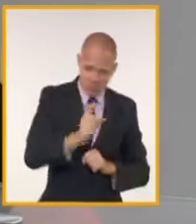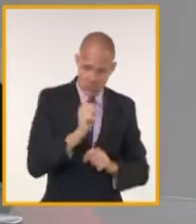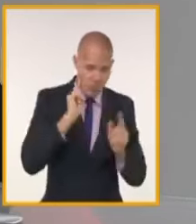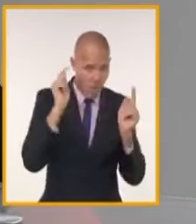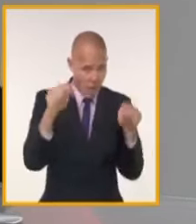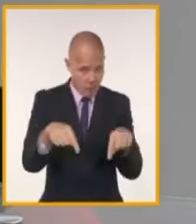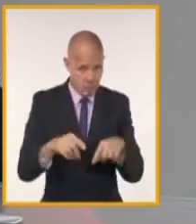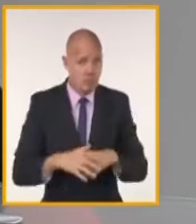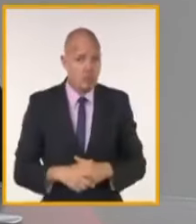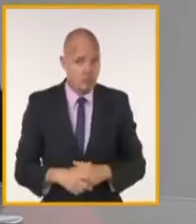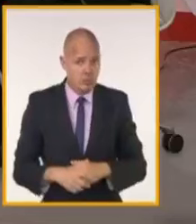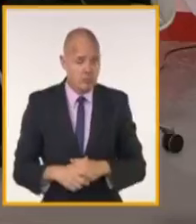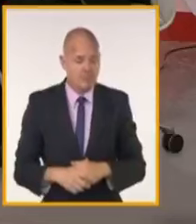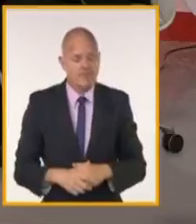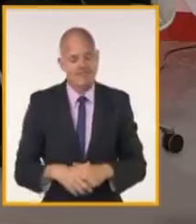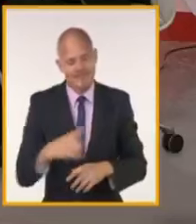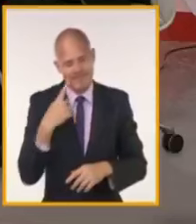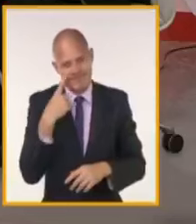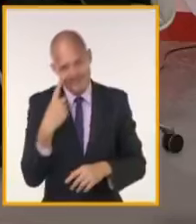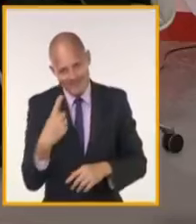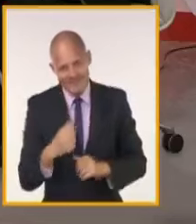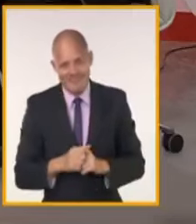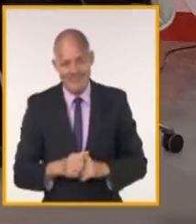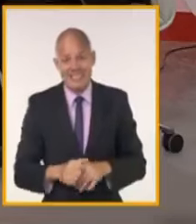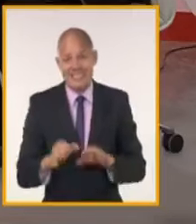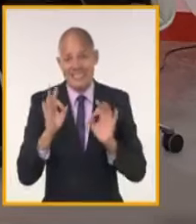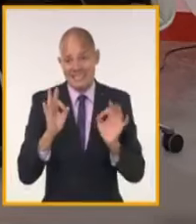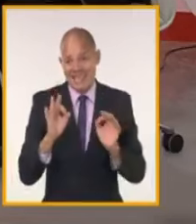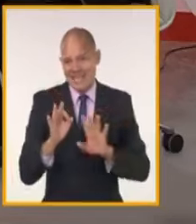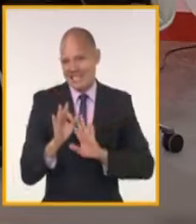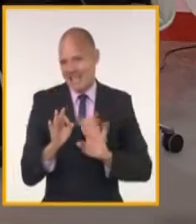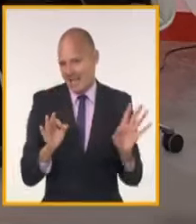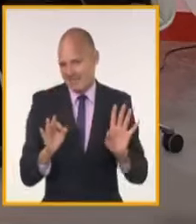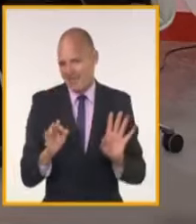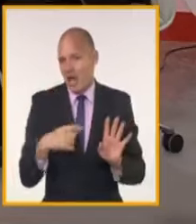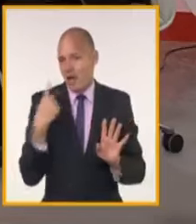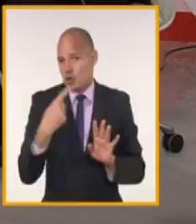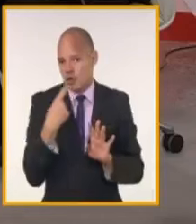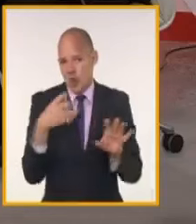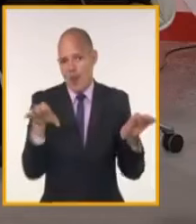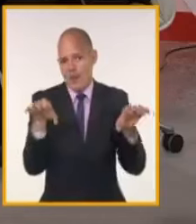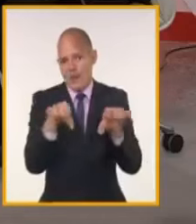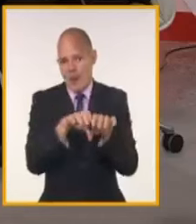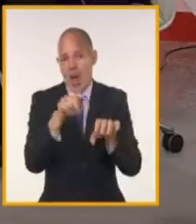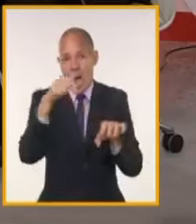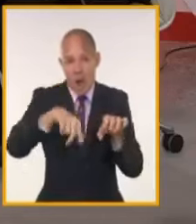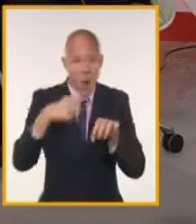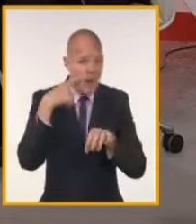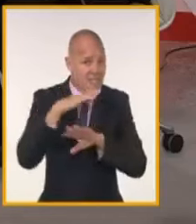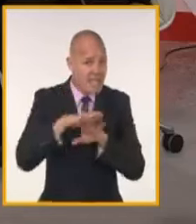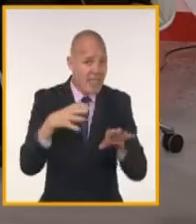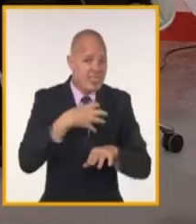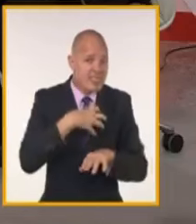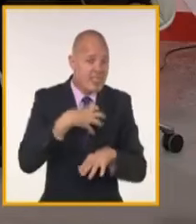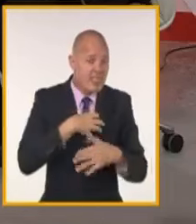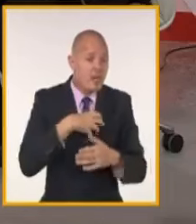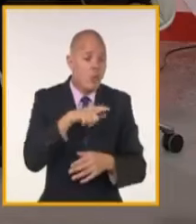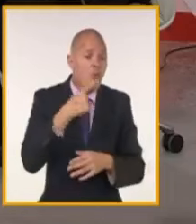eso que los 286 mw que el país ya tiene instalado más estos 220